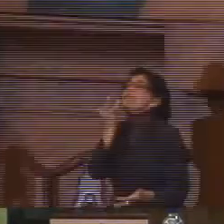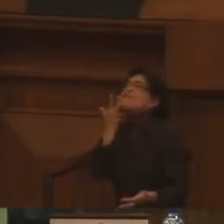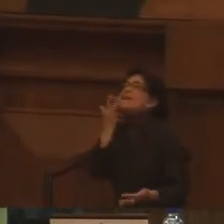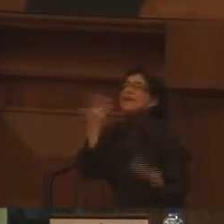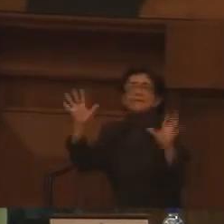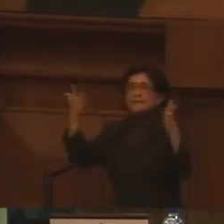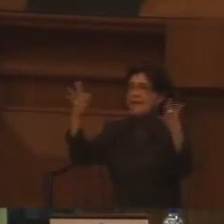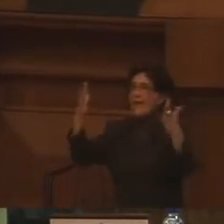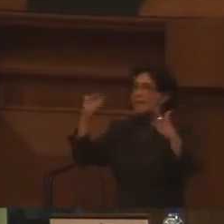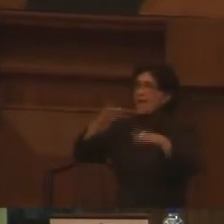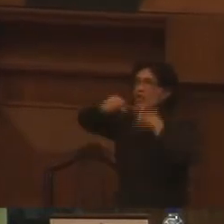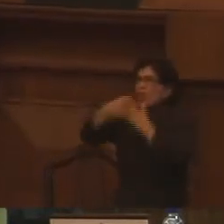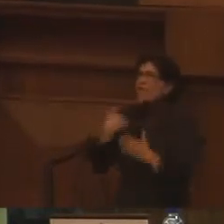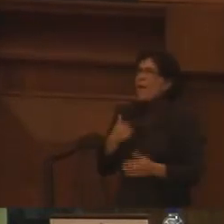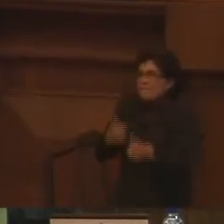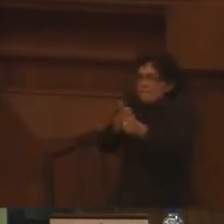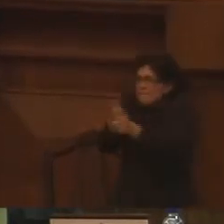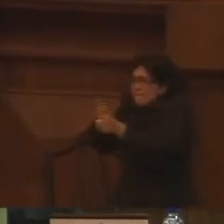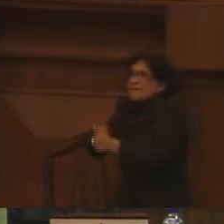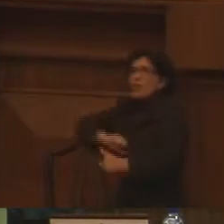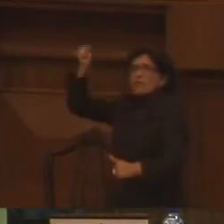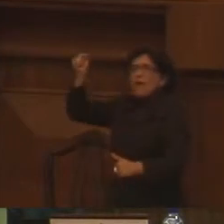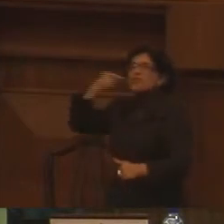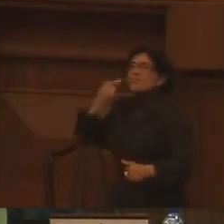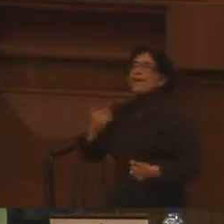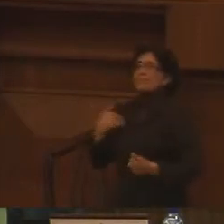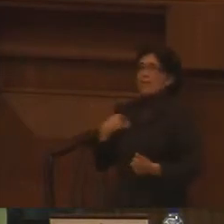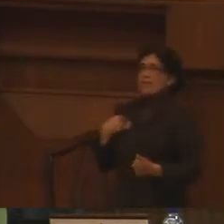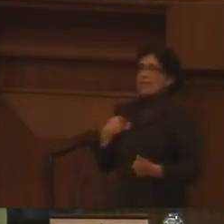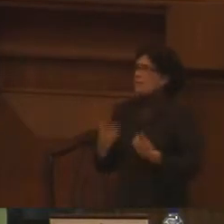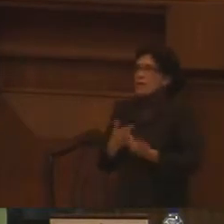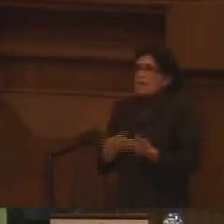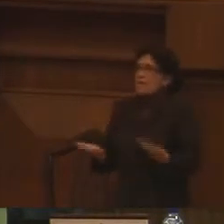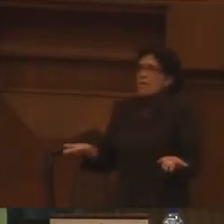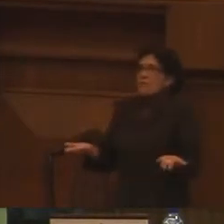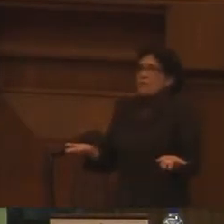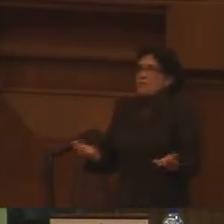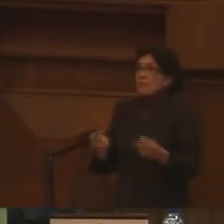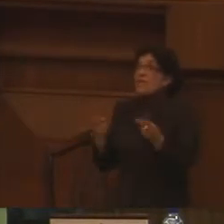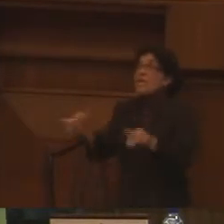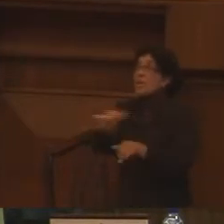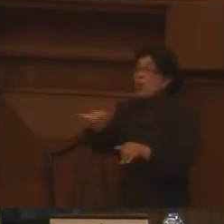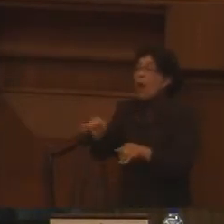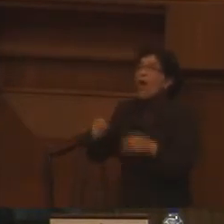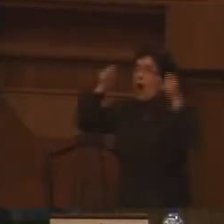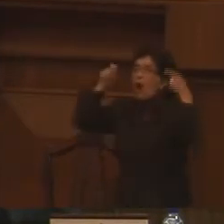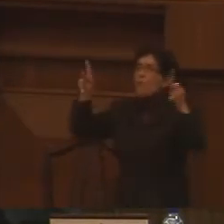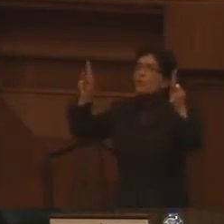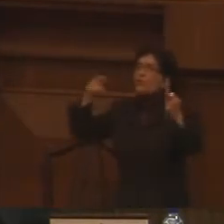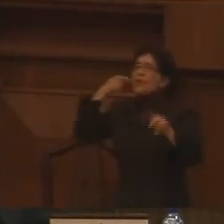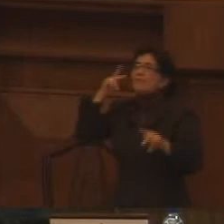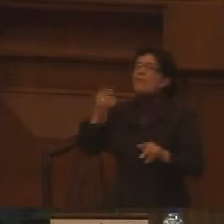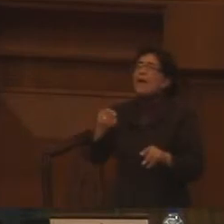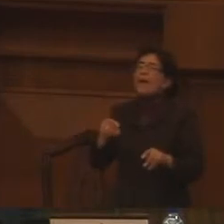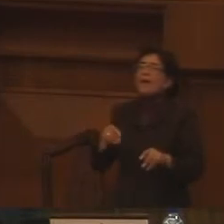de una visión de derechos y no desde un punto de vista mercantilista, y porque expresa en su normativa